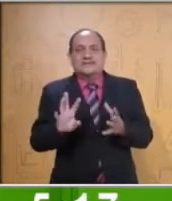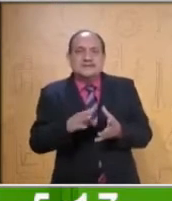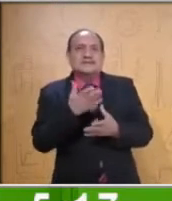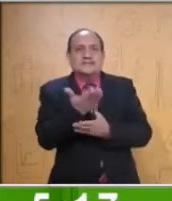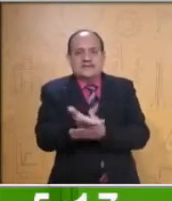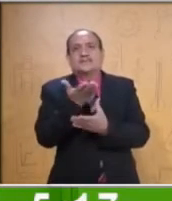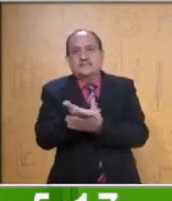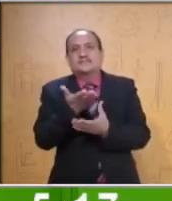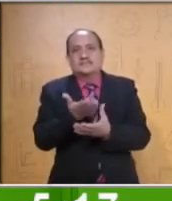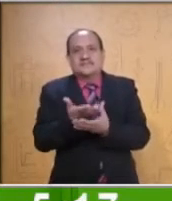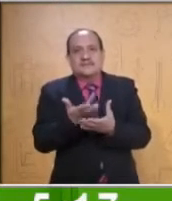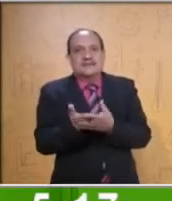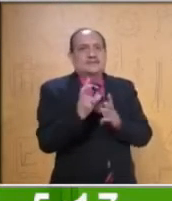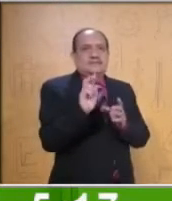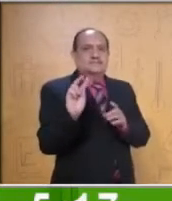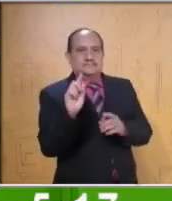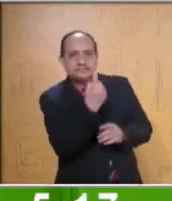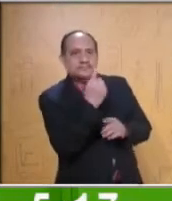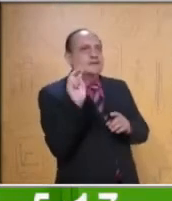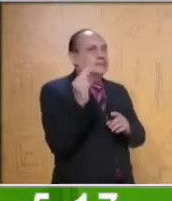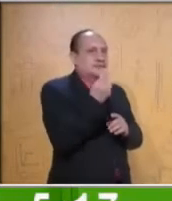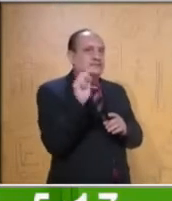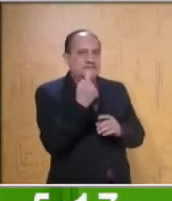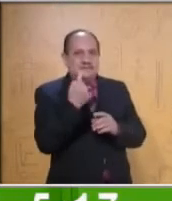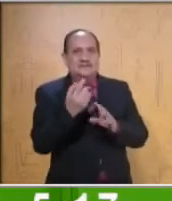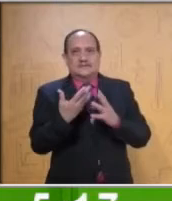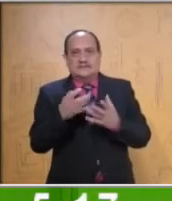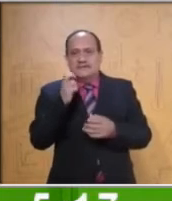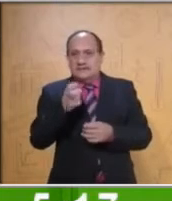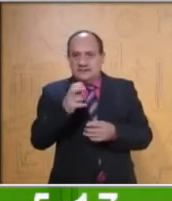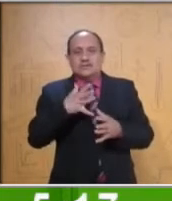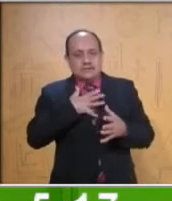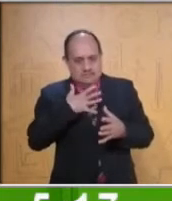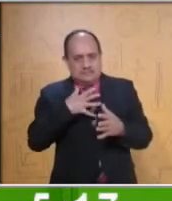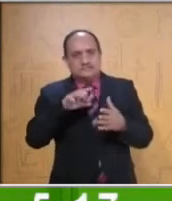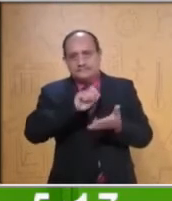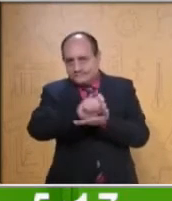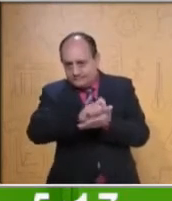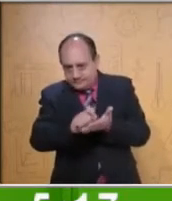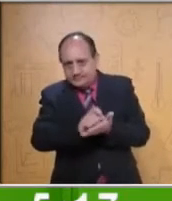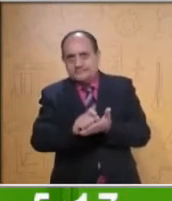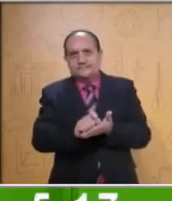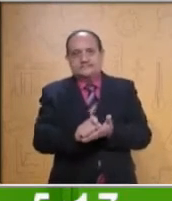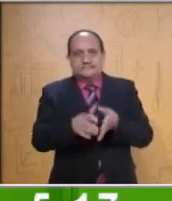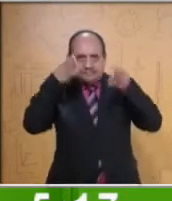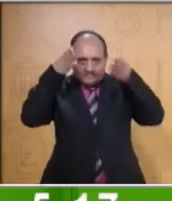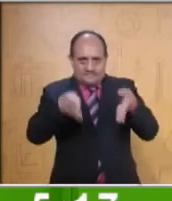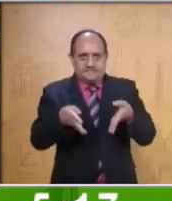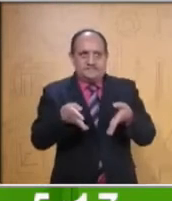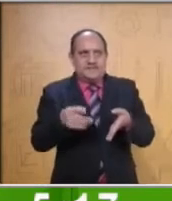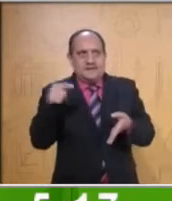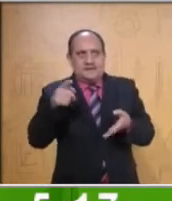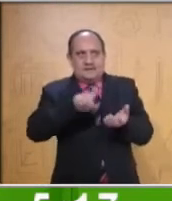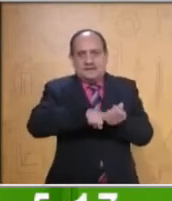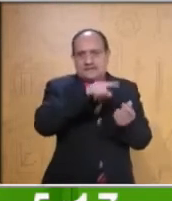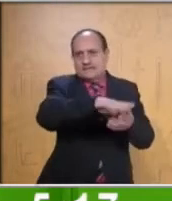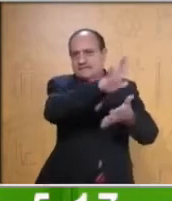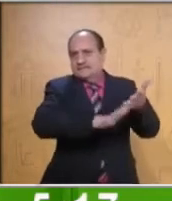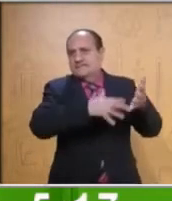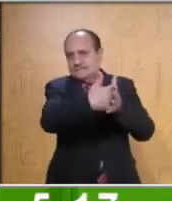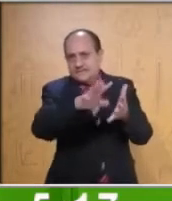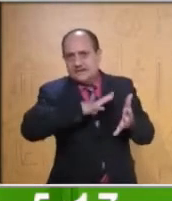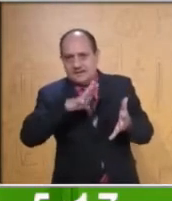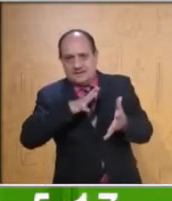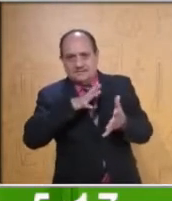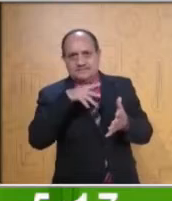dando la espalda todo el tiempo a la hora de contestar. Pero esto se estuve trabajando. Entonces, vamos a ver que dentro de esta tabla vamos